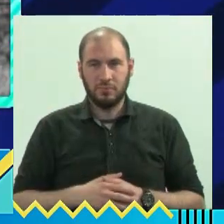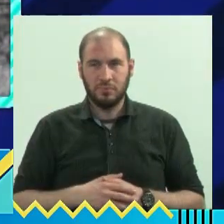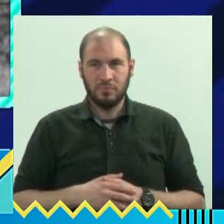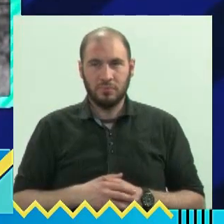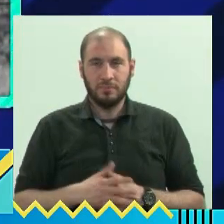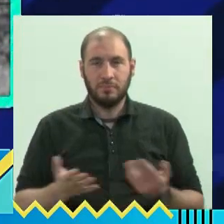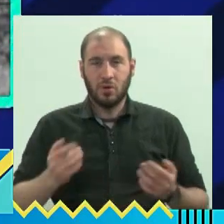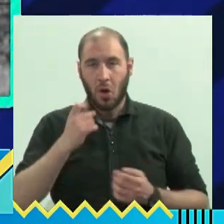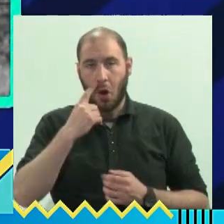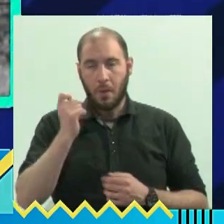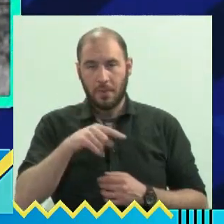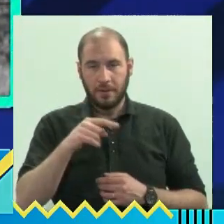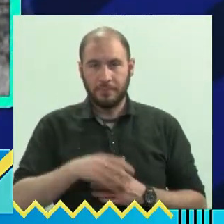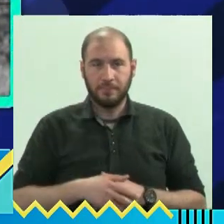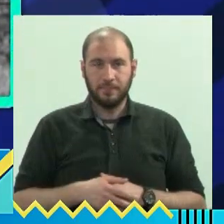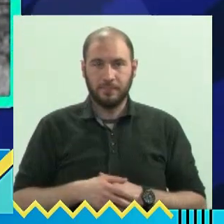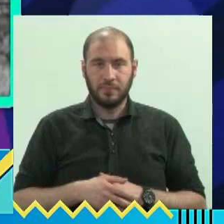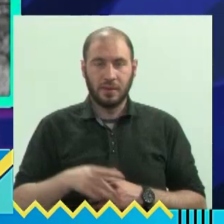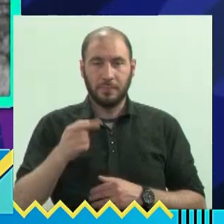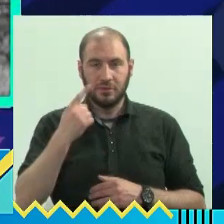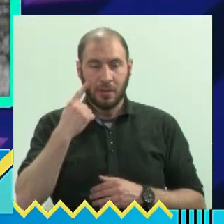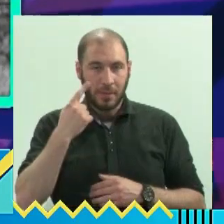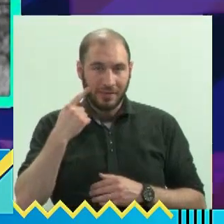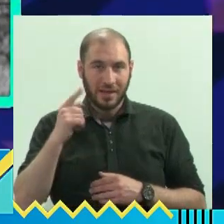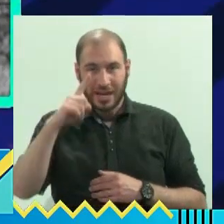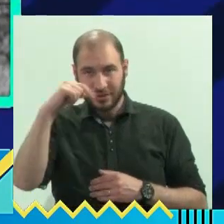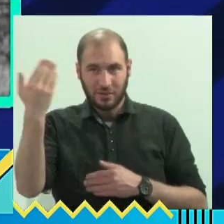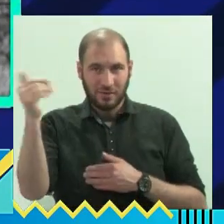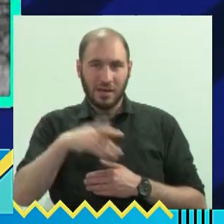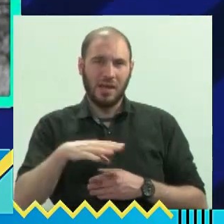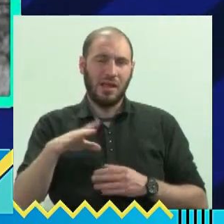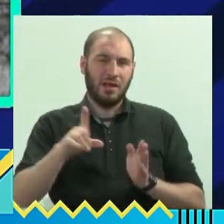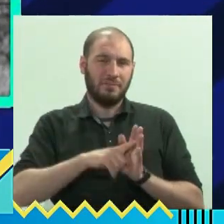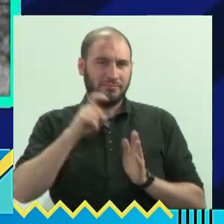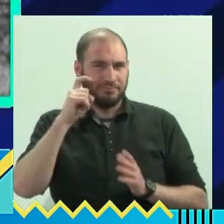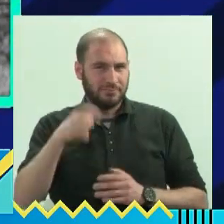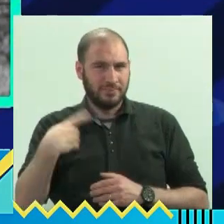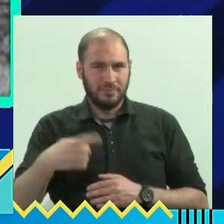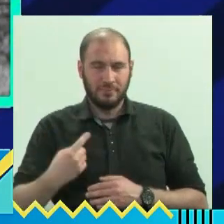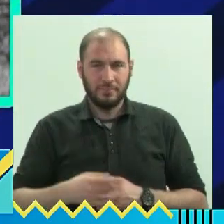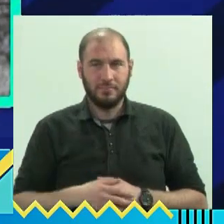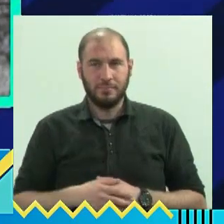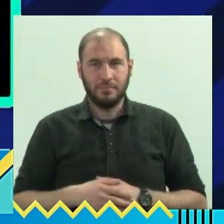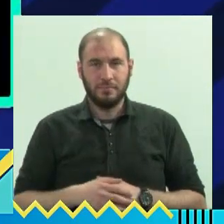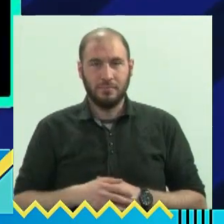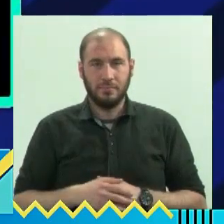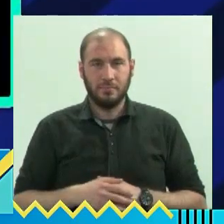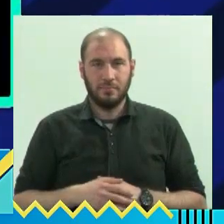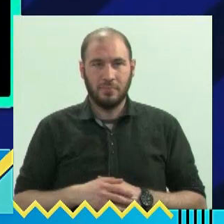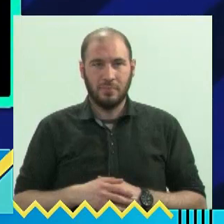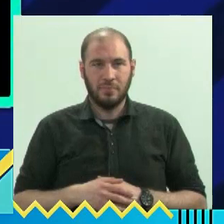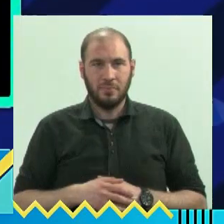Pero bueno, Bairoleto fue un hijo de inmigrantes que llevó una vida delictiva, que empieza...